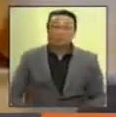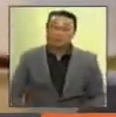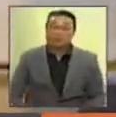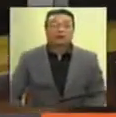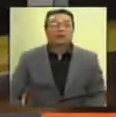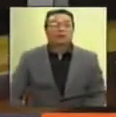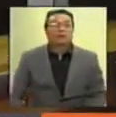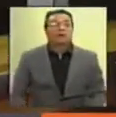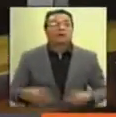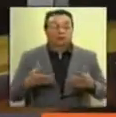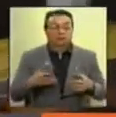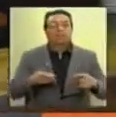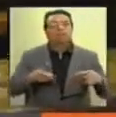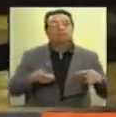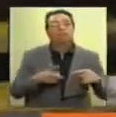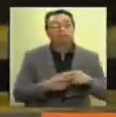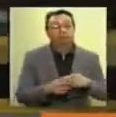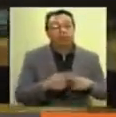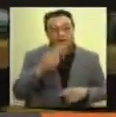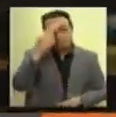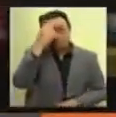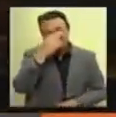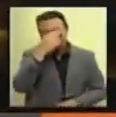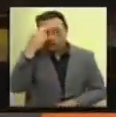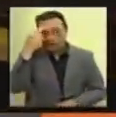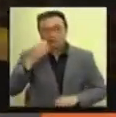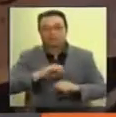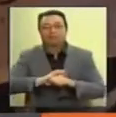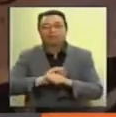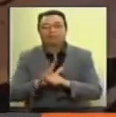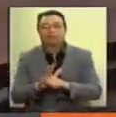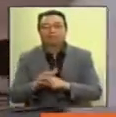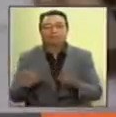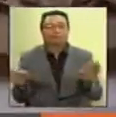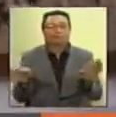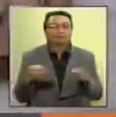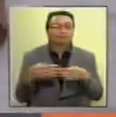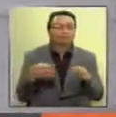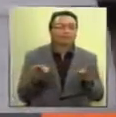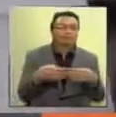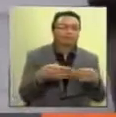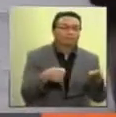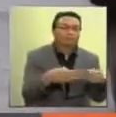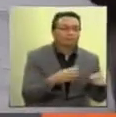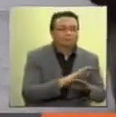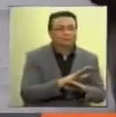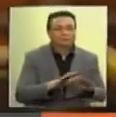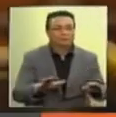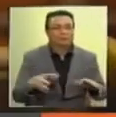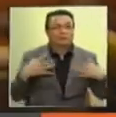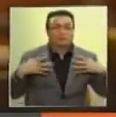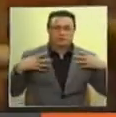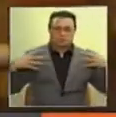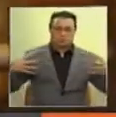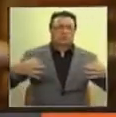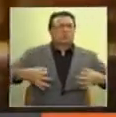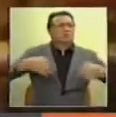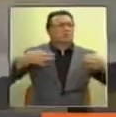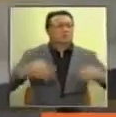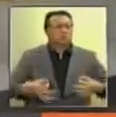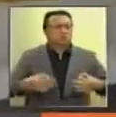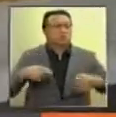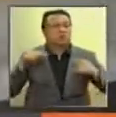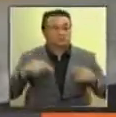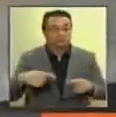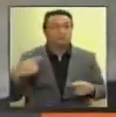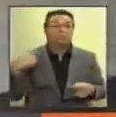Rapidísimo. Las marcas se detuvieron en marzo cuando el coronavirus obligó a cerrar los tres locales. Este, que parecía un gigante consolidado,